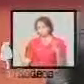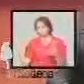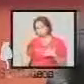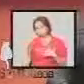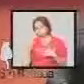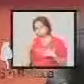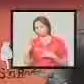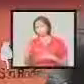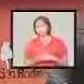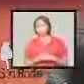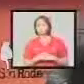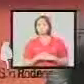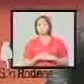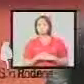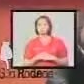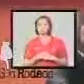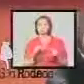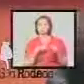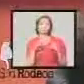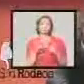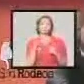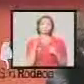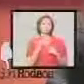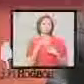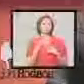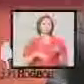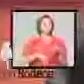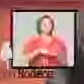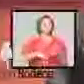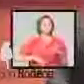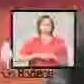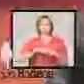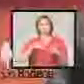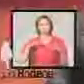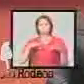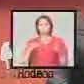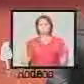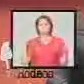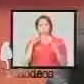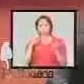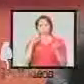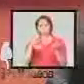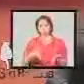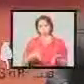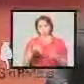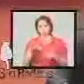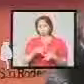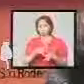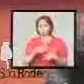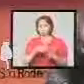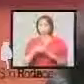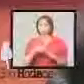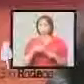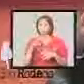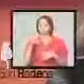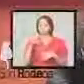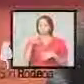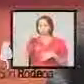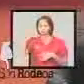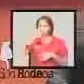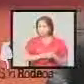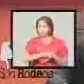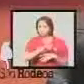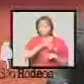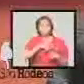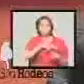sacarlo, ¿verdad? Y el otro gran impedimento que tiene la familia costarricense es esa, ese 20% que normalmente se